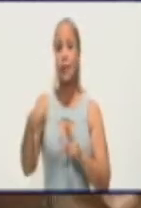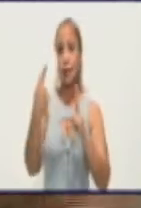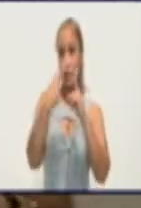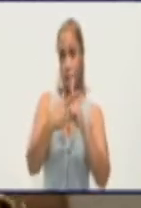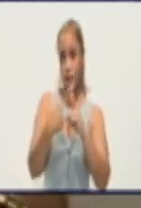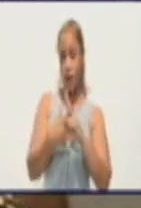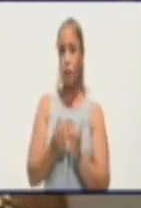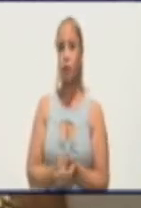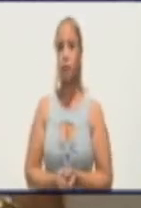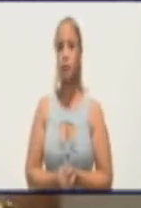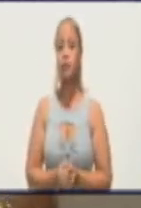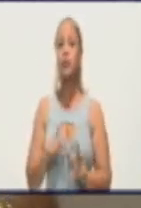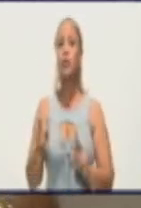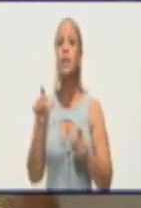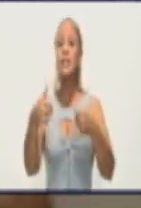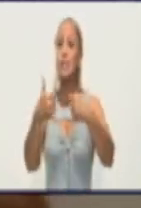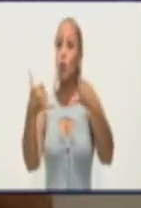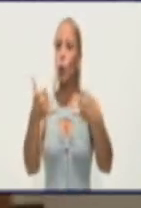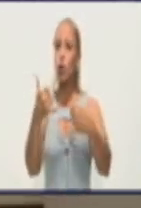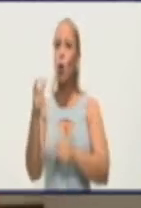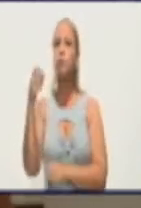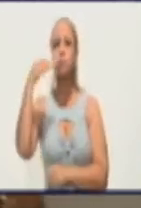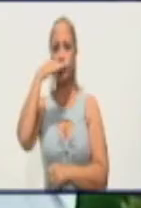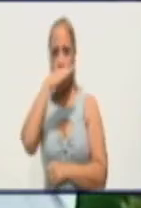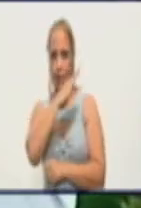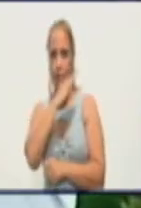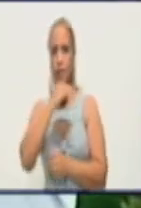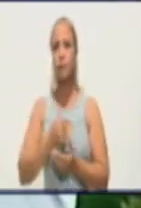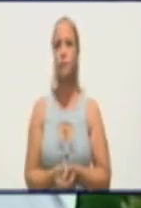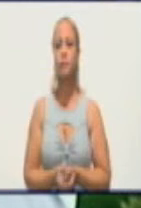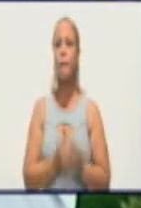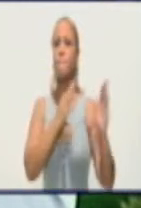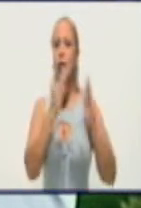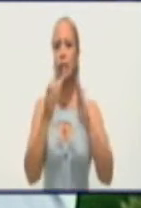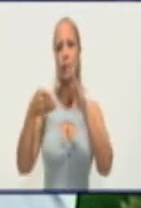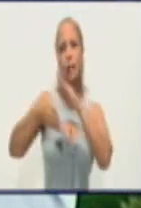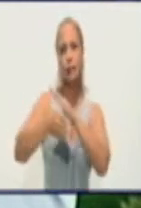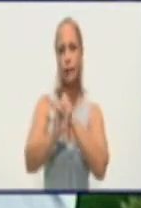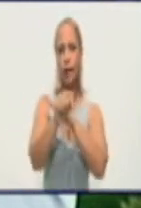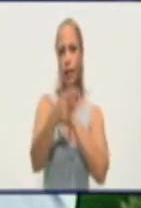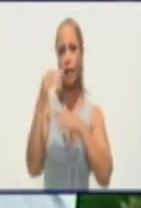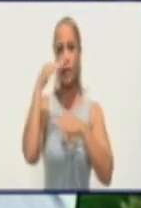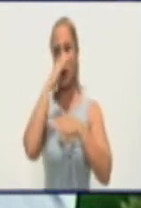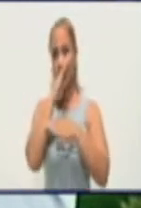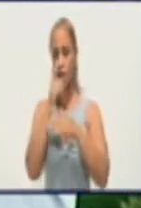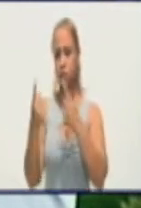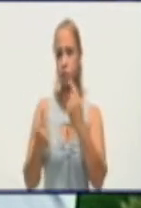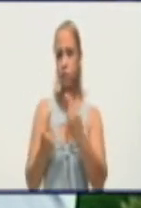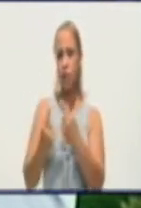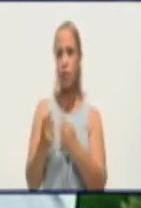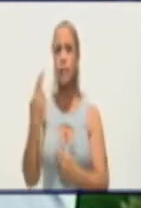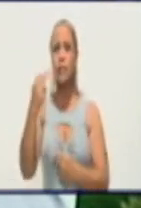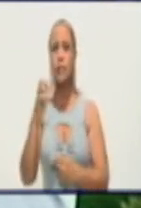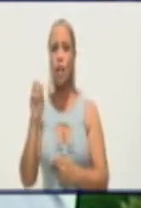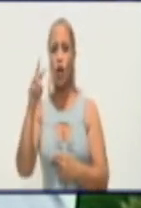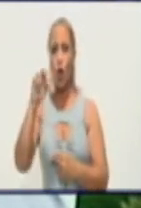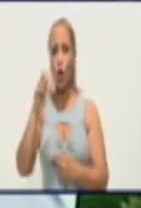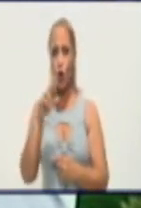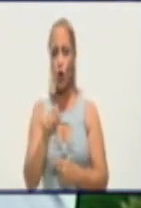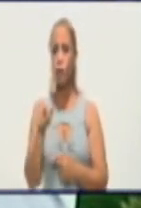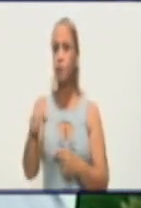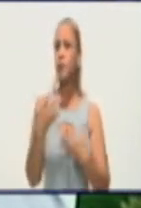circuito guisa la primera subestación de grises que es la parte de la entrada de giza la mayor carga y los límites con el horno en la zona industrial de